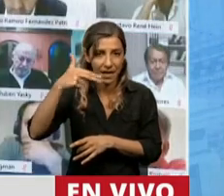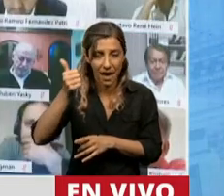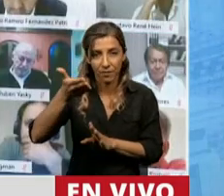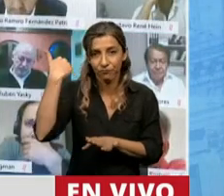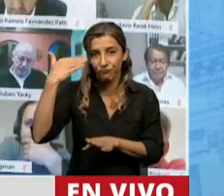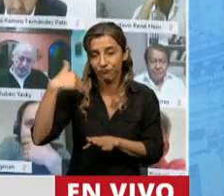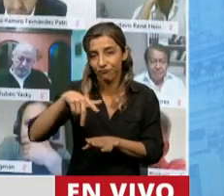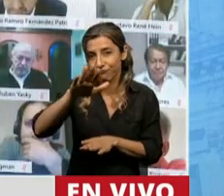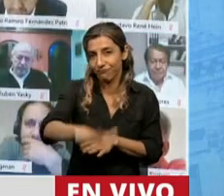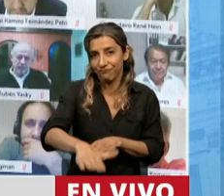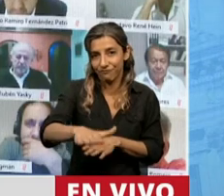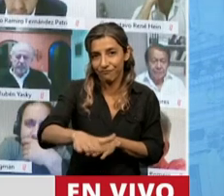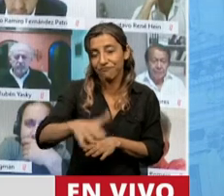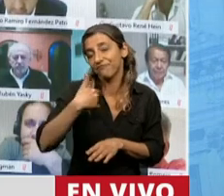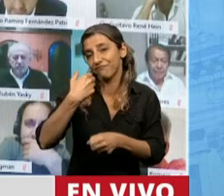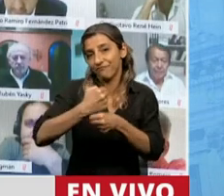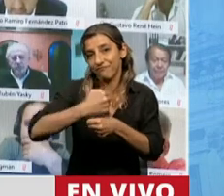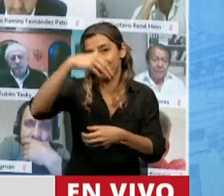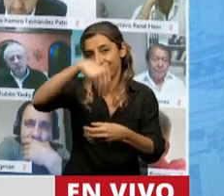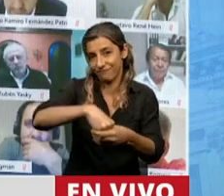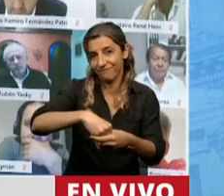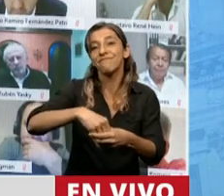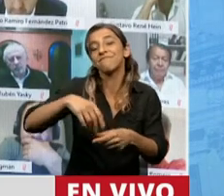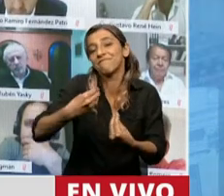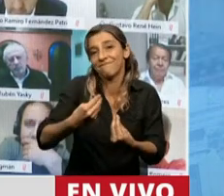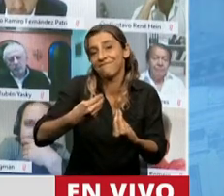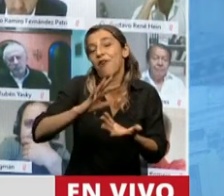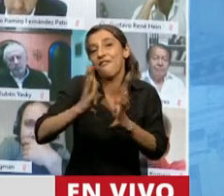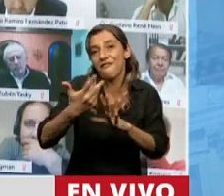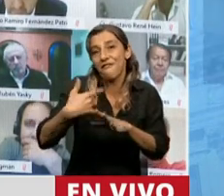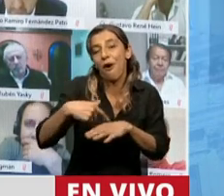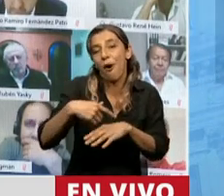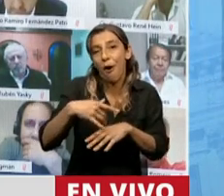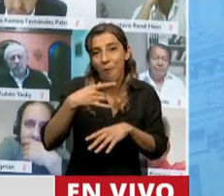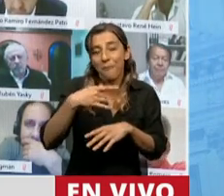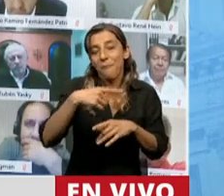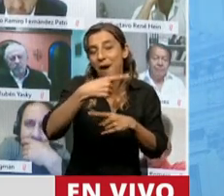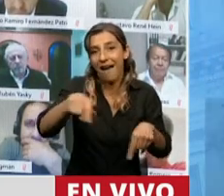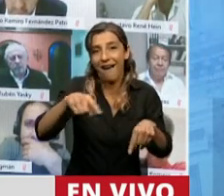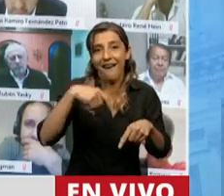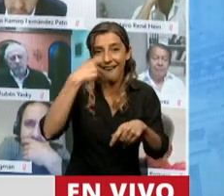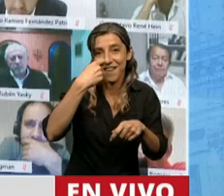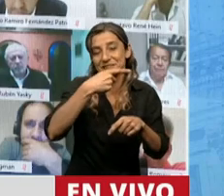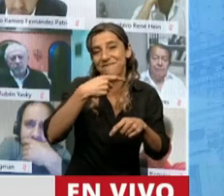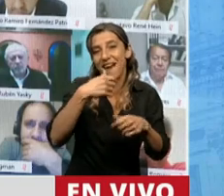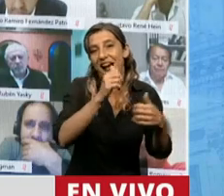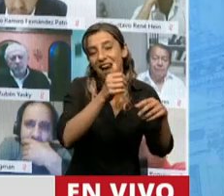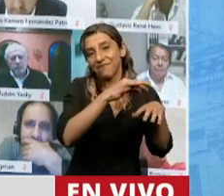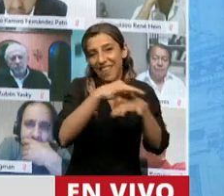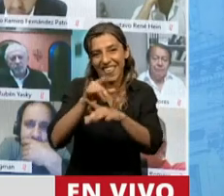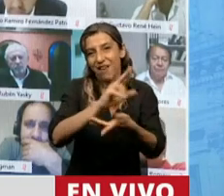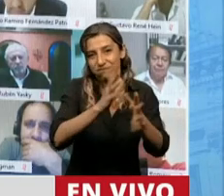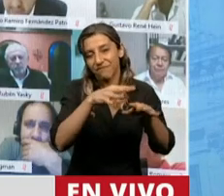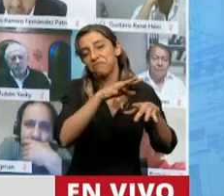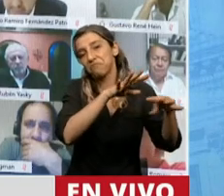boyero de la forestal, arriaba los bueyes. Mi abuela también de ahí, de Basail, él de Villa Guillermina, mi abuela de Basail,